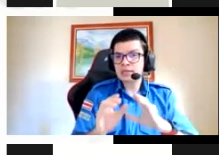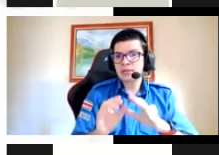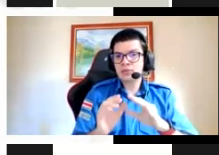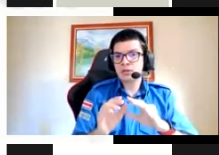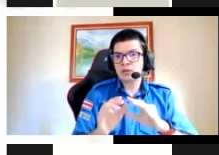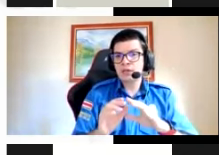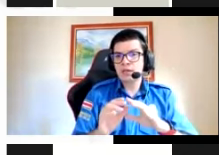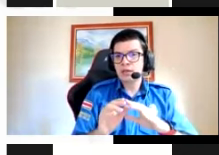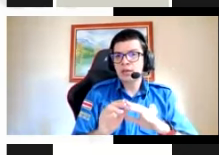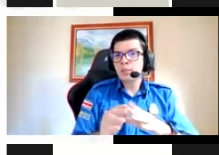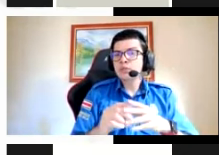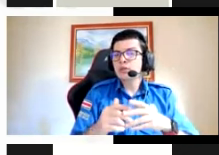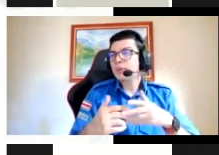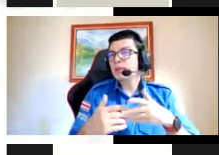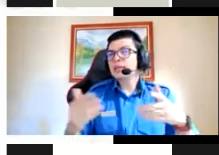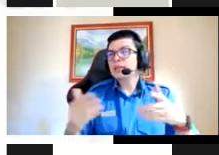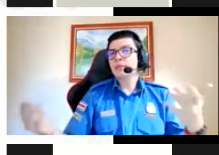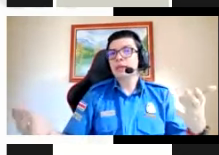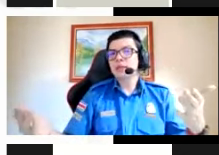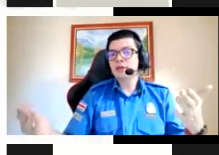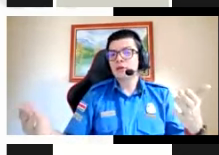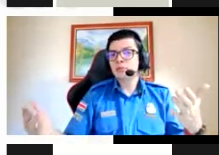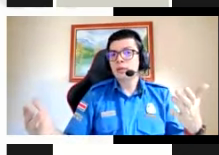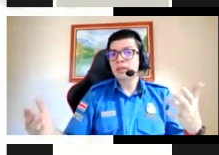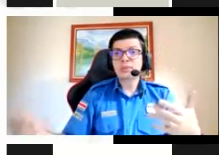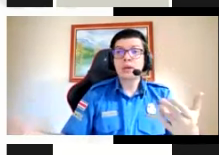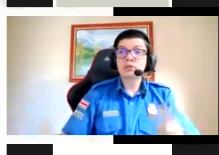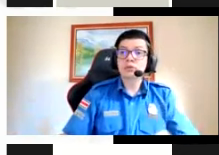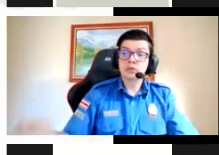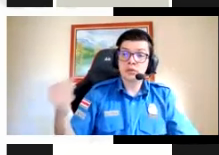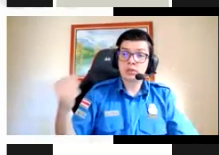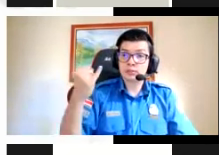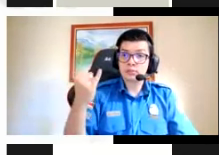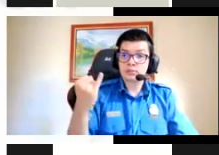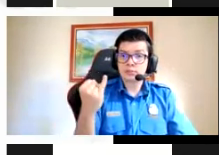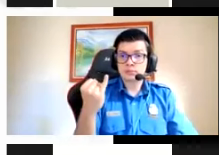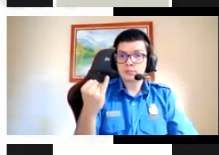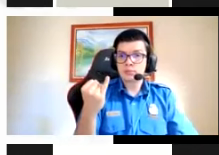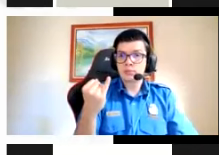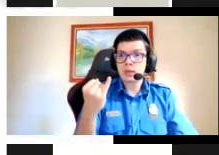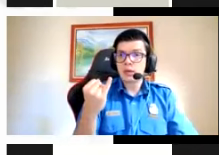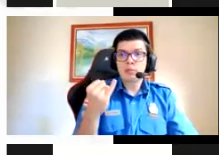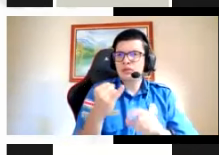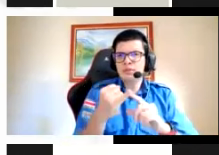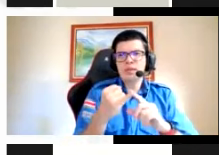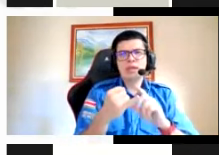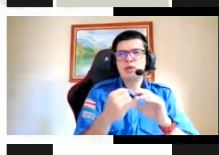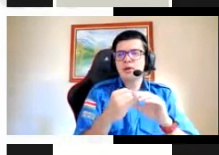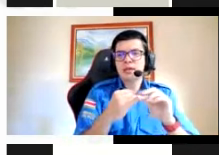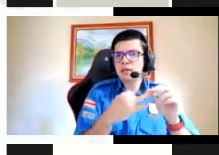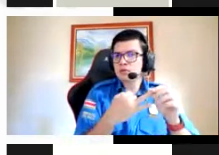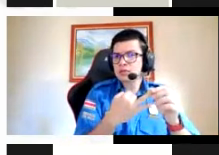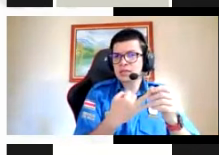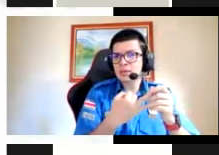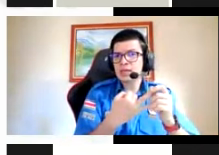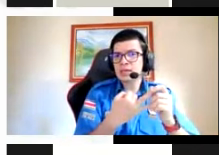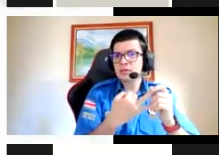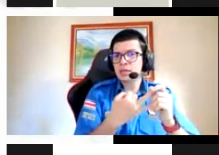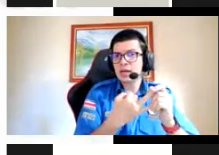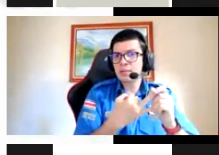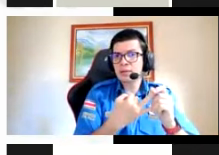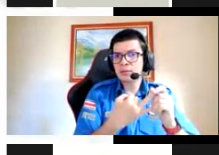de esta fotografía, posiblemente el sistema eléctrico esté en malas condiciones. Posiblemente no van a tener un sistema